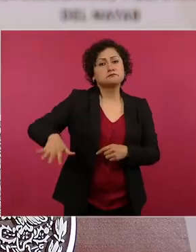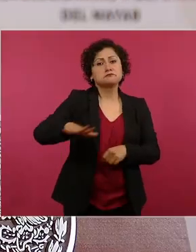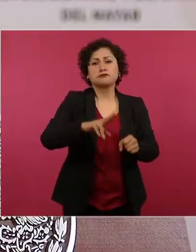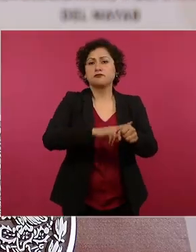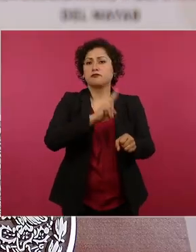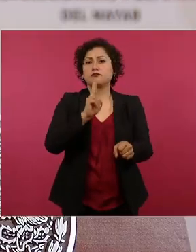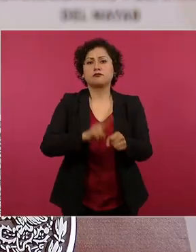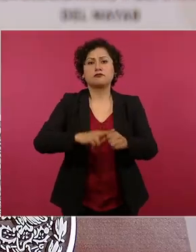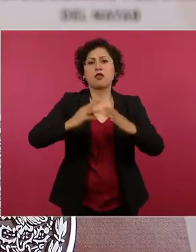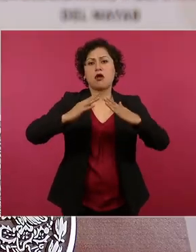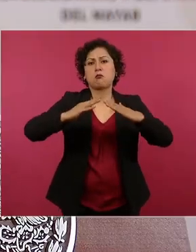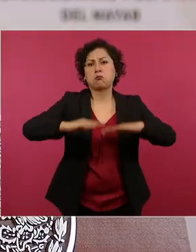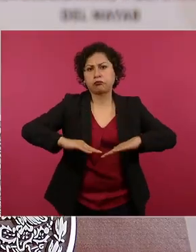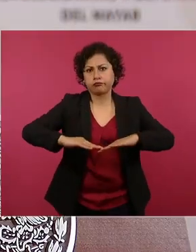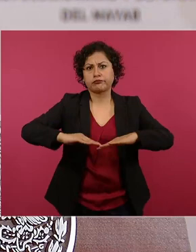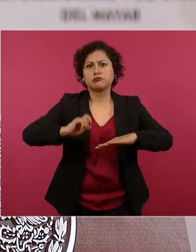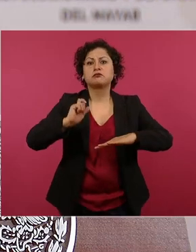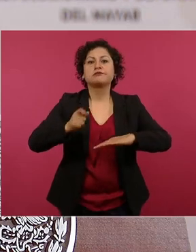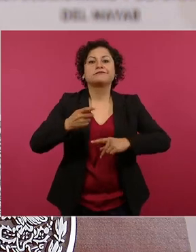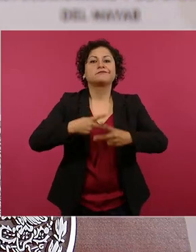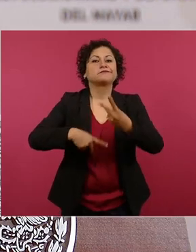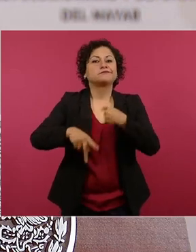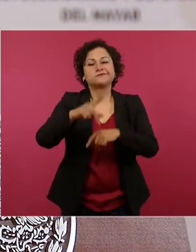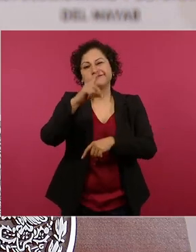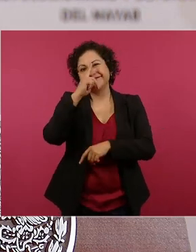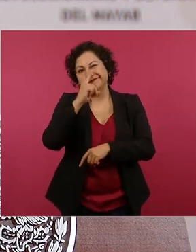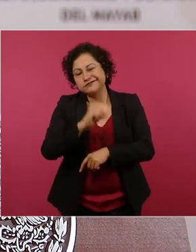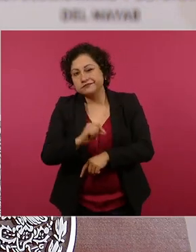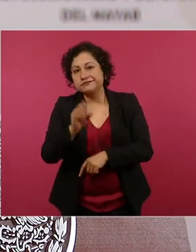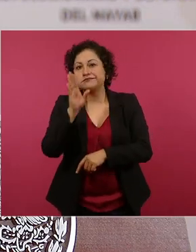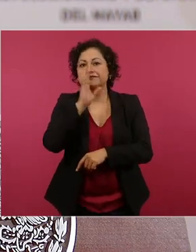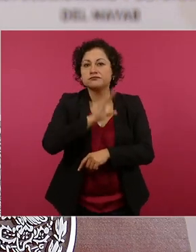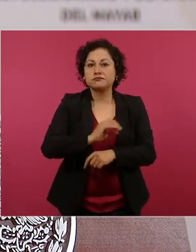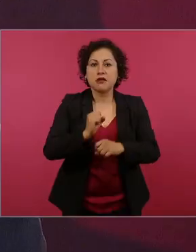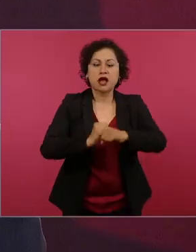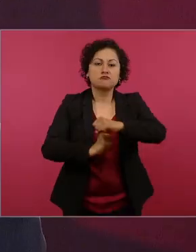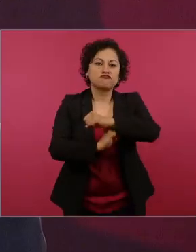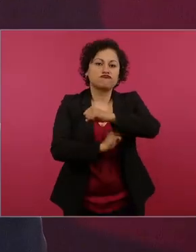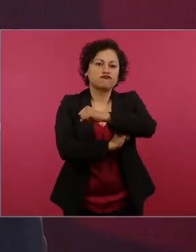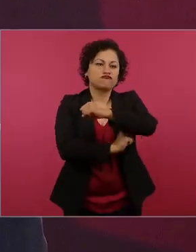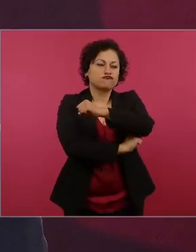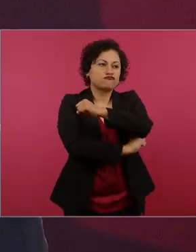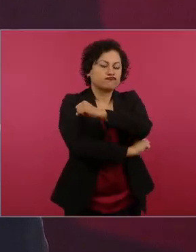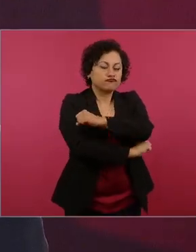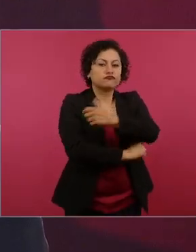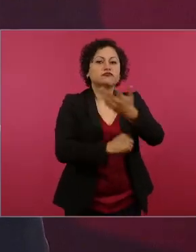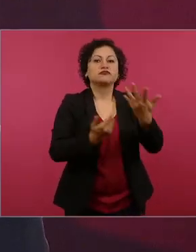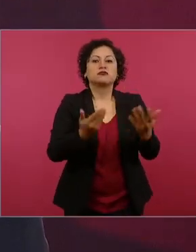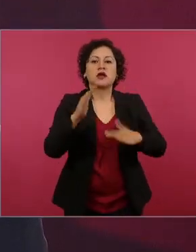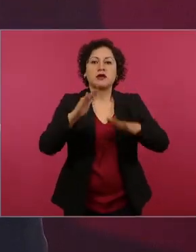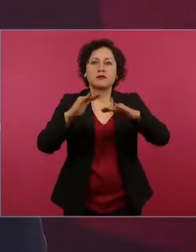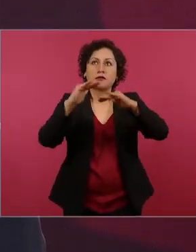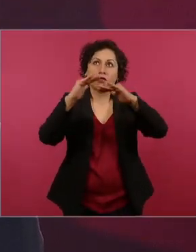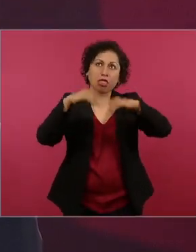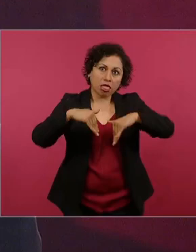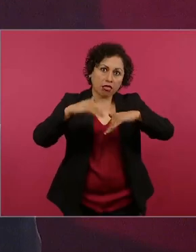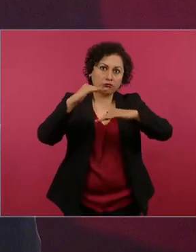afectaron pilas, generaron que hubiera trabes expuestas,